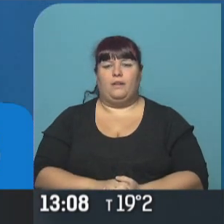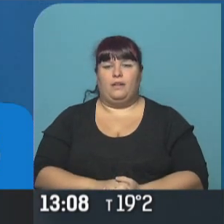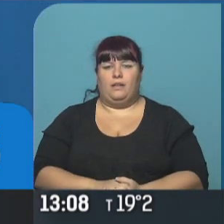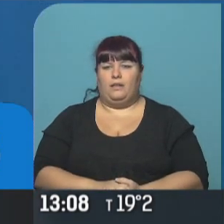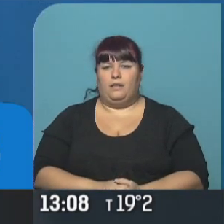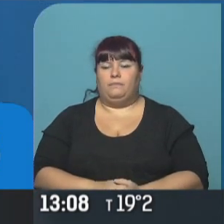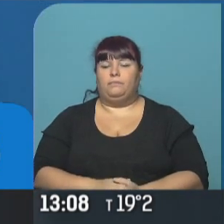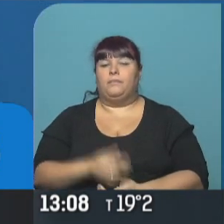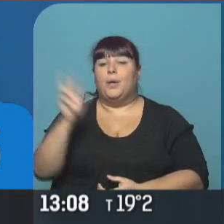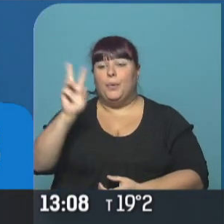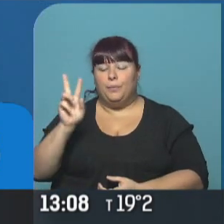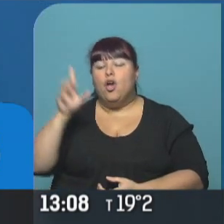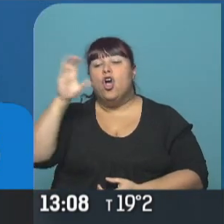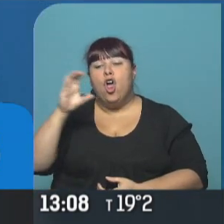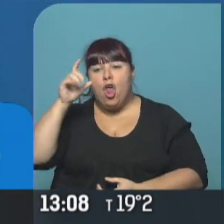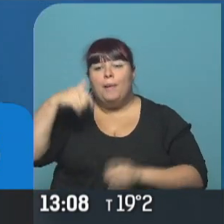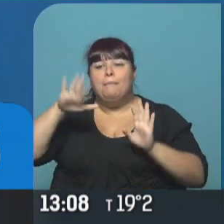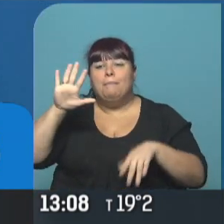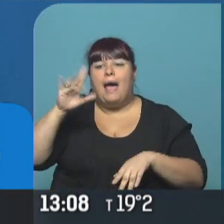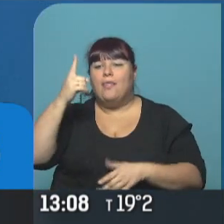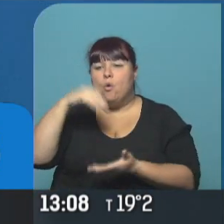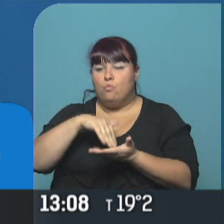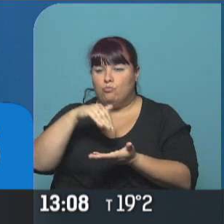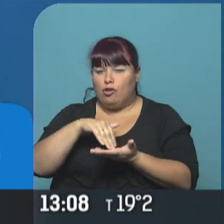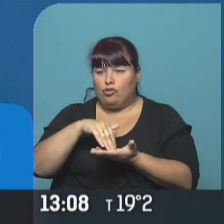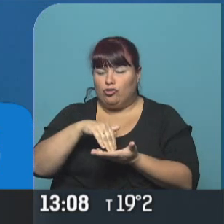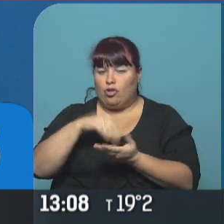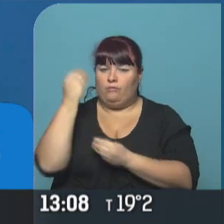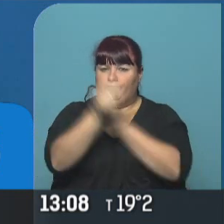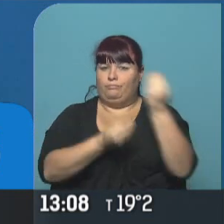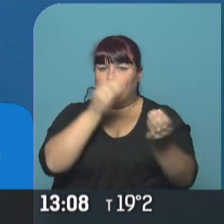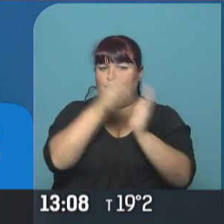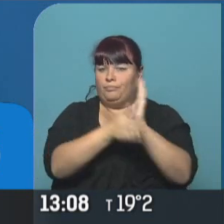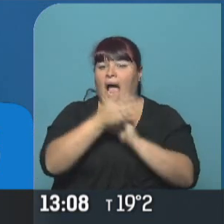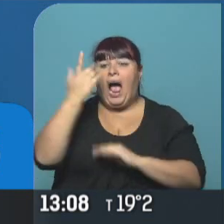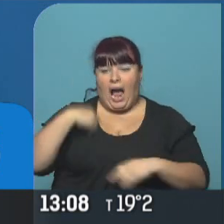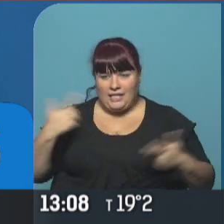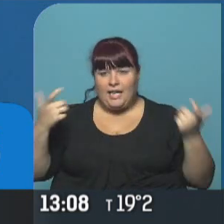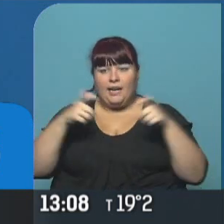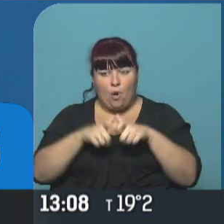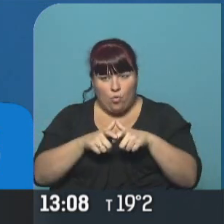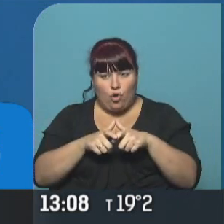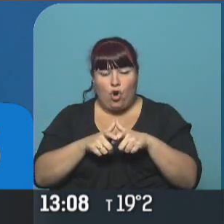Argentina. En Venezuela, en Colombia hay más de 1 millón de inmigrantes. Ayer me reuní con